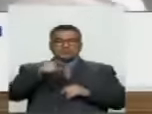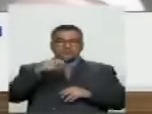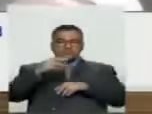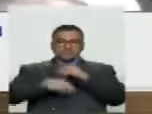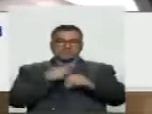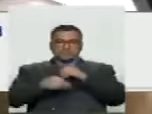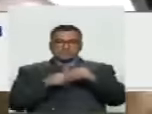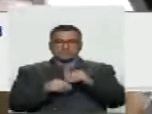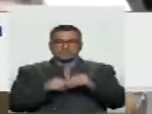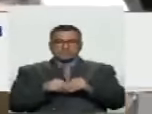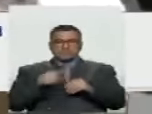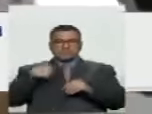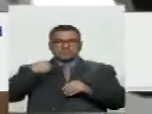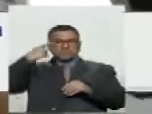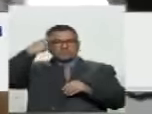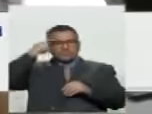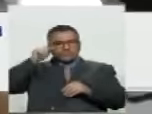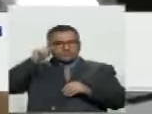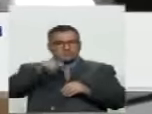refiere. Incluso